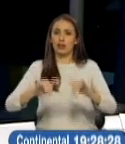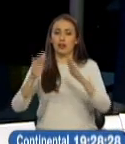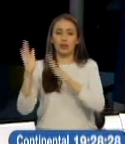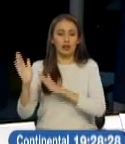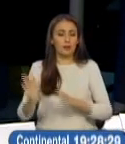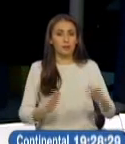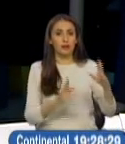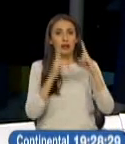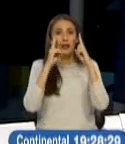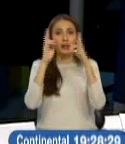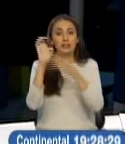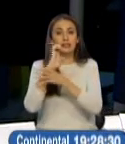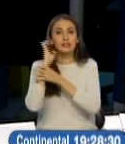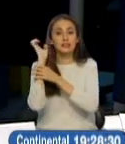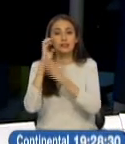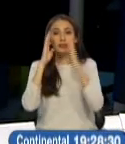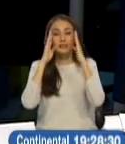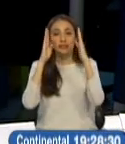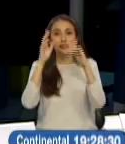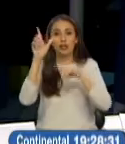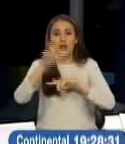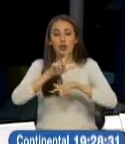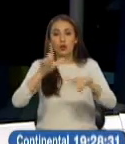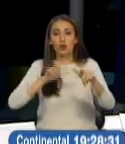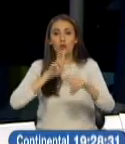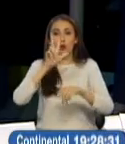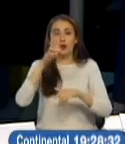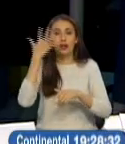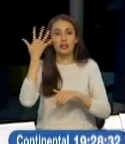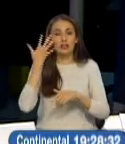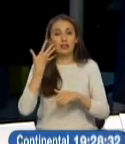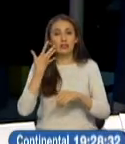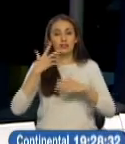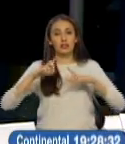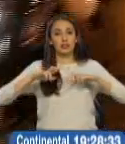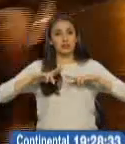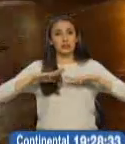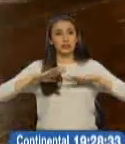de contingencia para la zona 8 durante los 3 días de asueto.